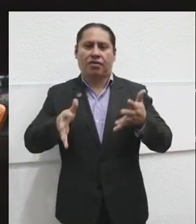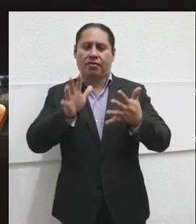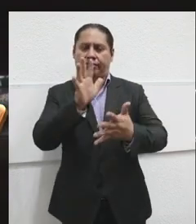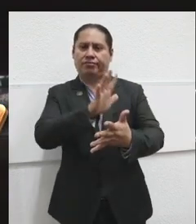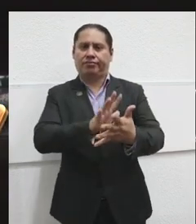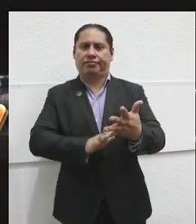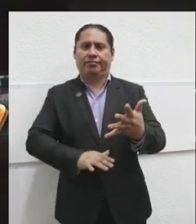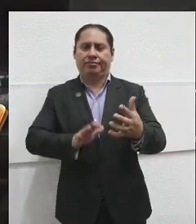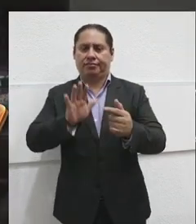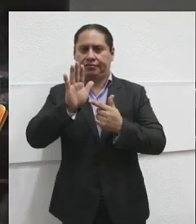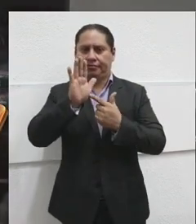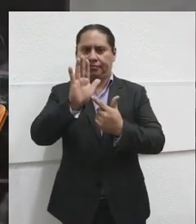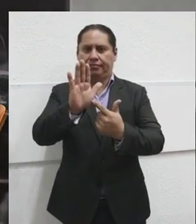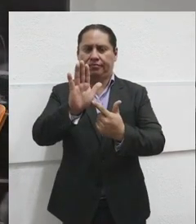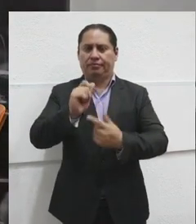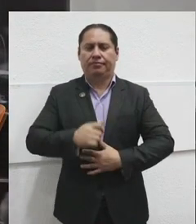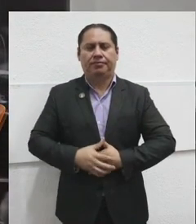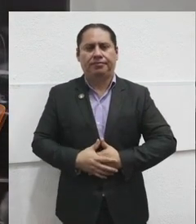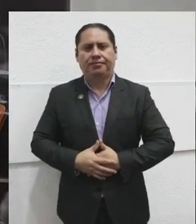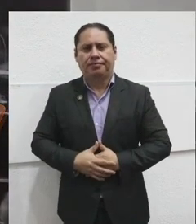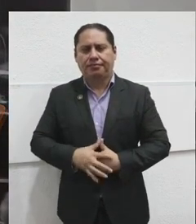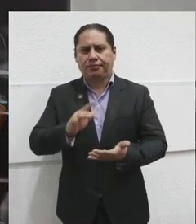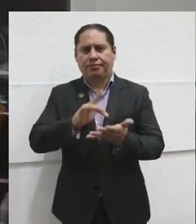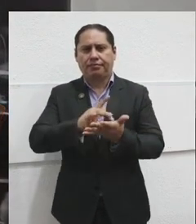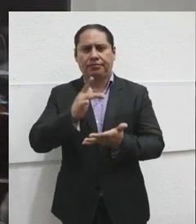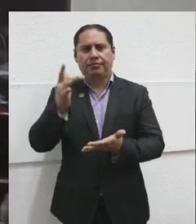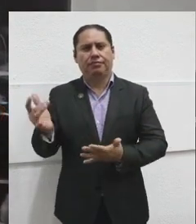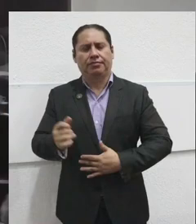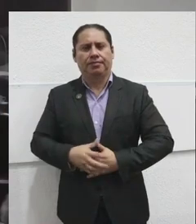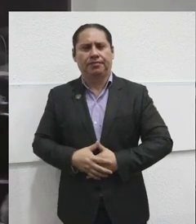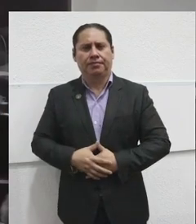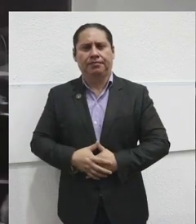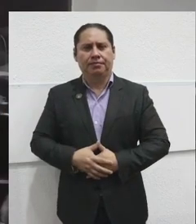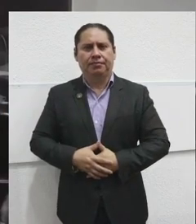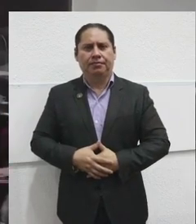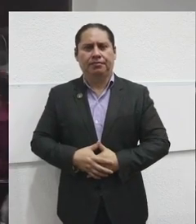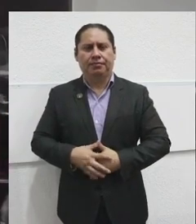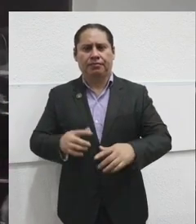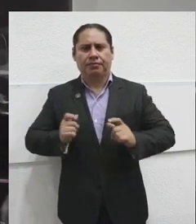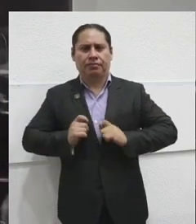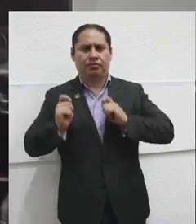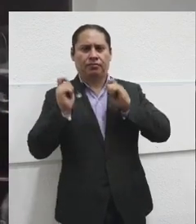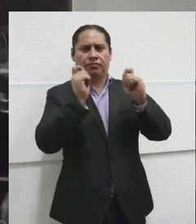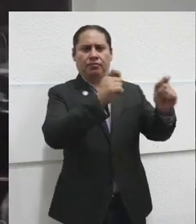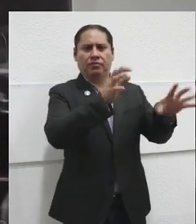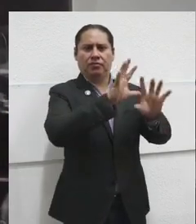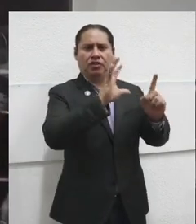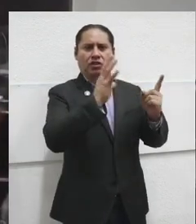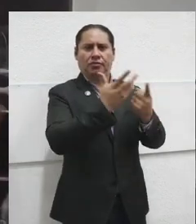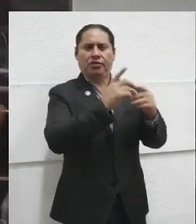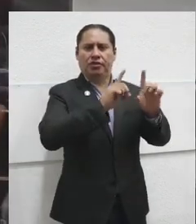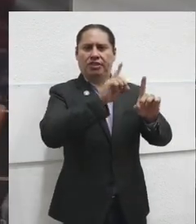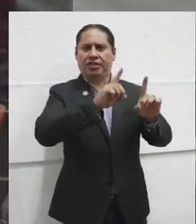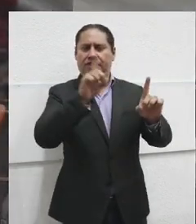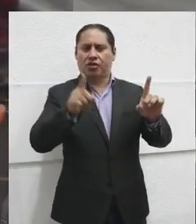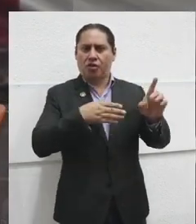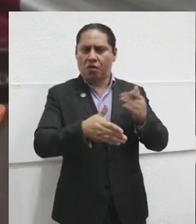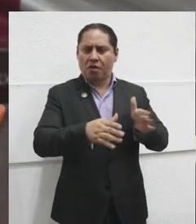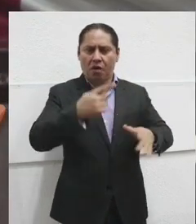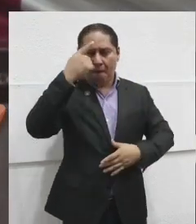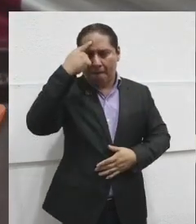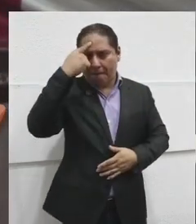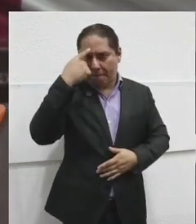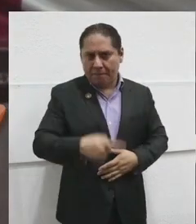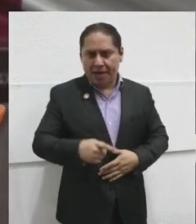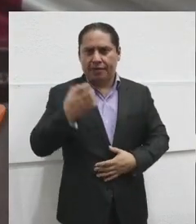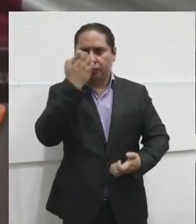el documento, diputada presidenta. Gracias, diputada secretaria. Túrnese a la Comisión de Desarrollo Pecuario para su estudio